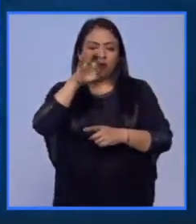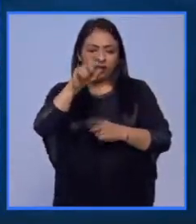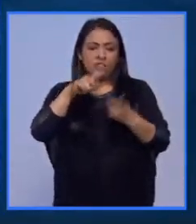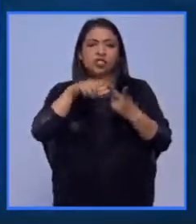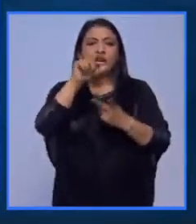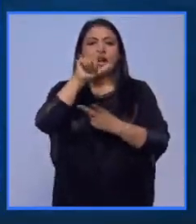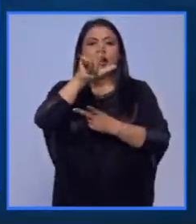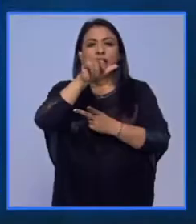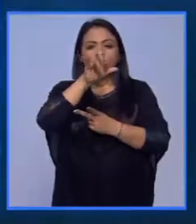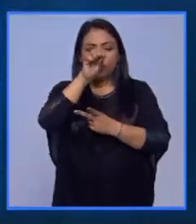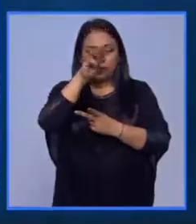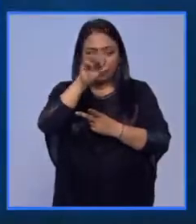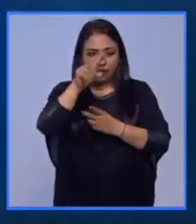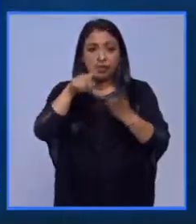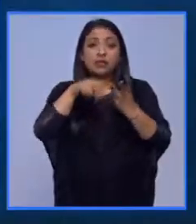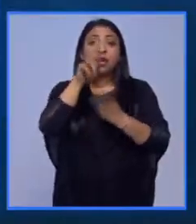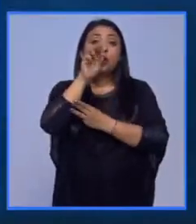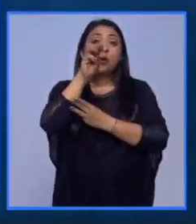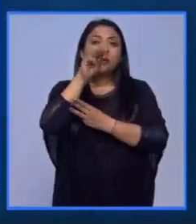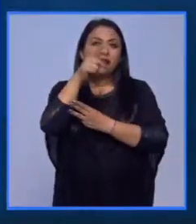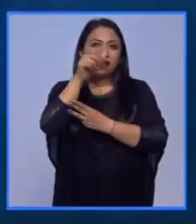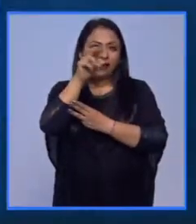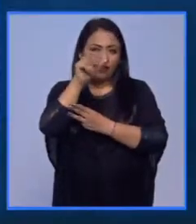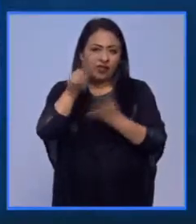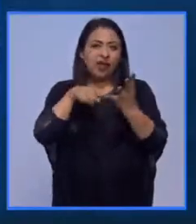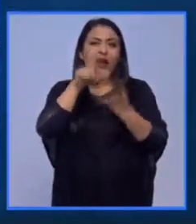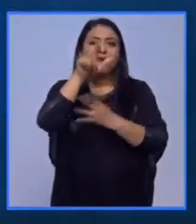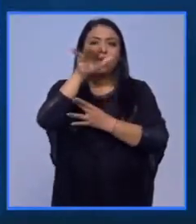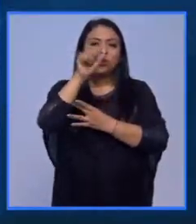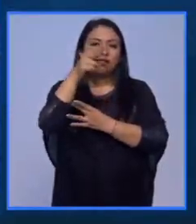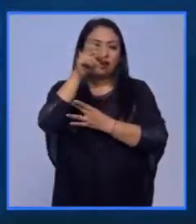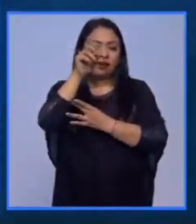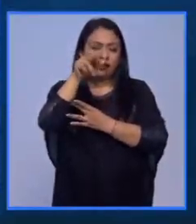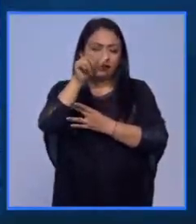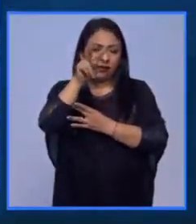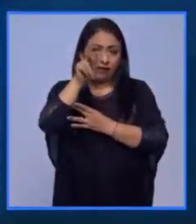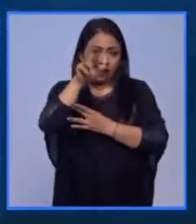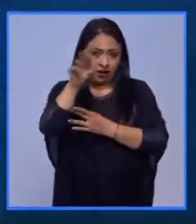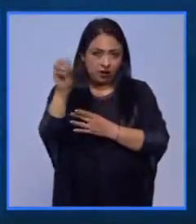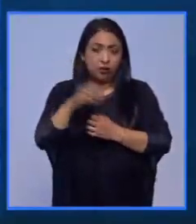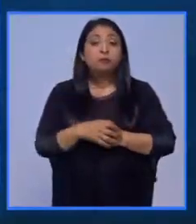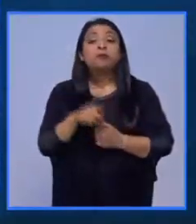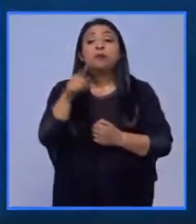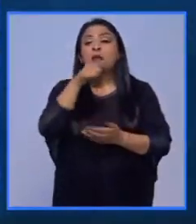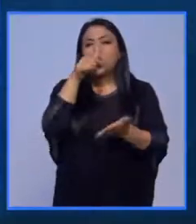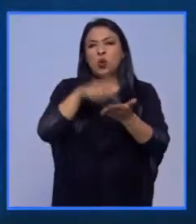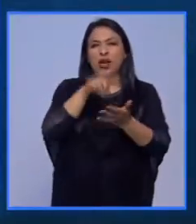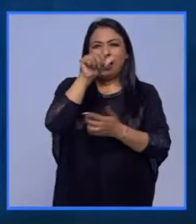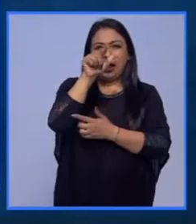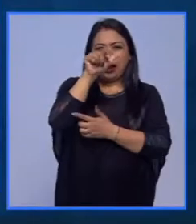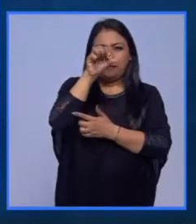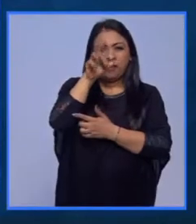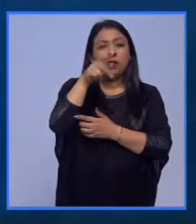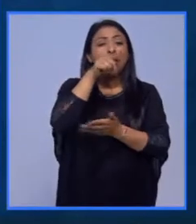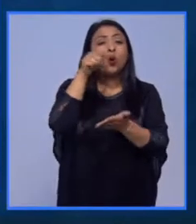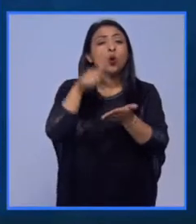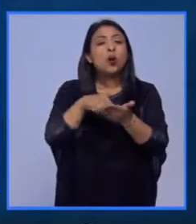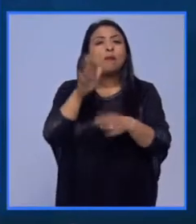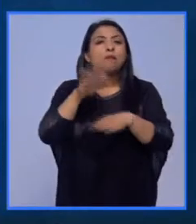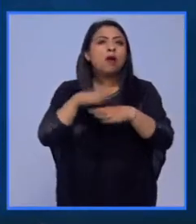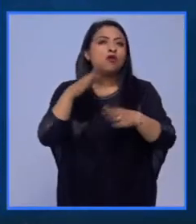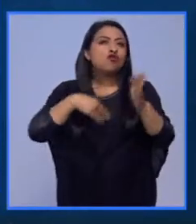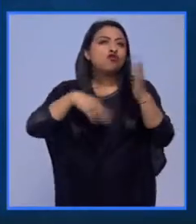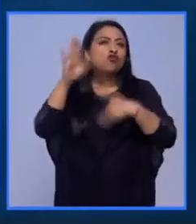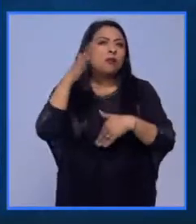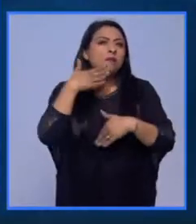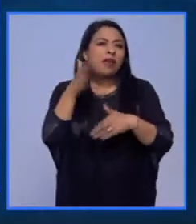Alejandro Melendíez, Romina Gandara y Luis Hernández Navarro. La Alameda ha sido uno de los lugares donde más éxito ha